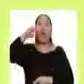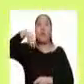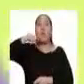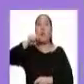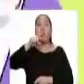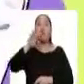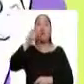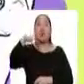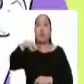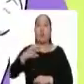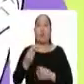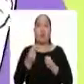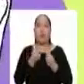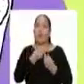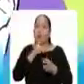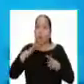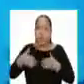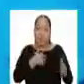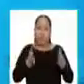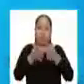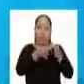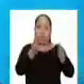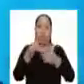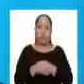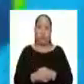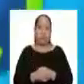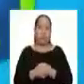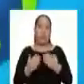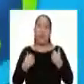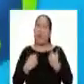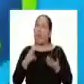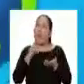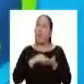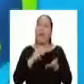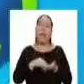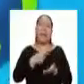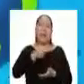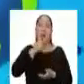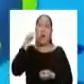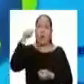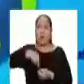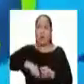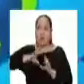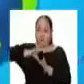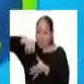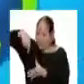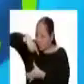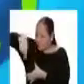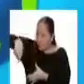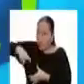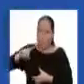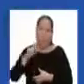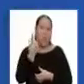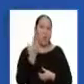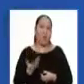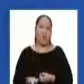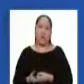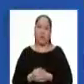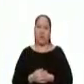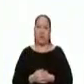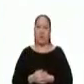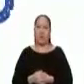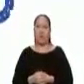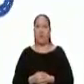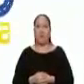caudaloso, lo que significa que es el río con más cantidad de agua del planeta. Ahora ya lo sabes.